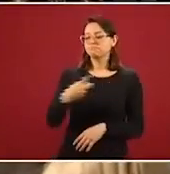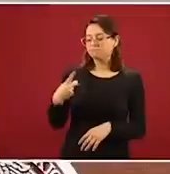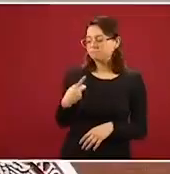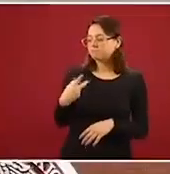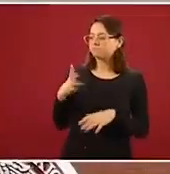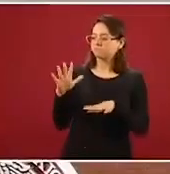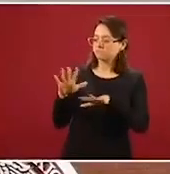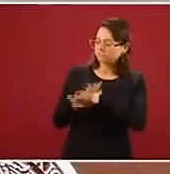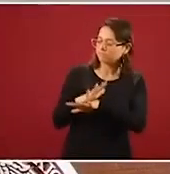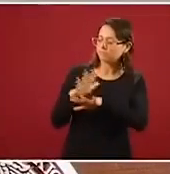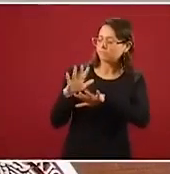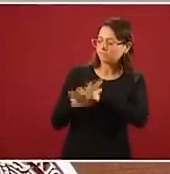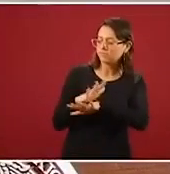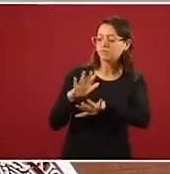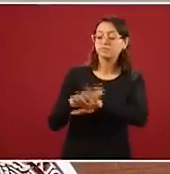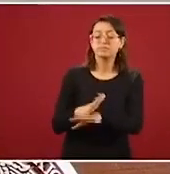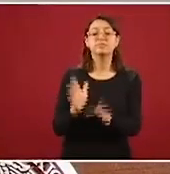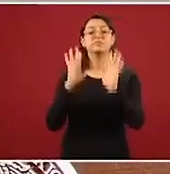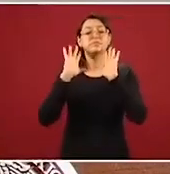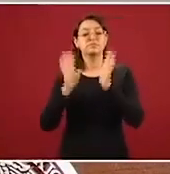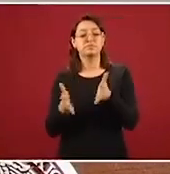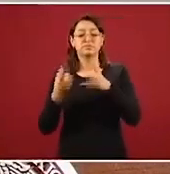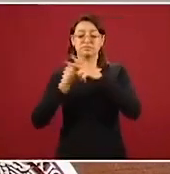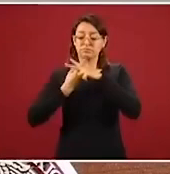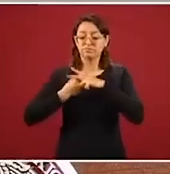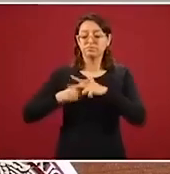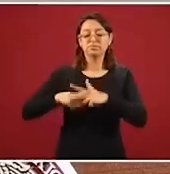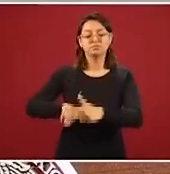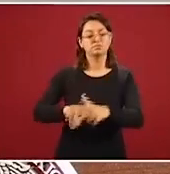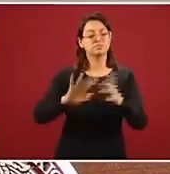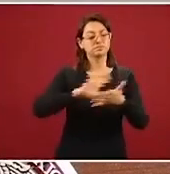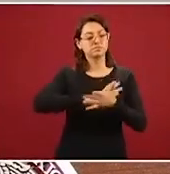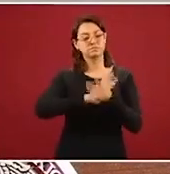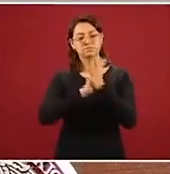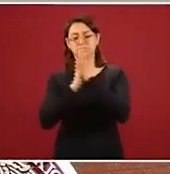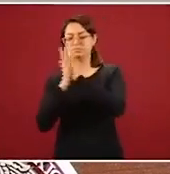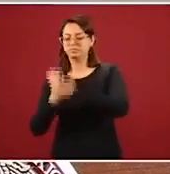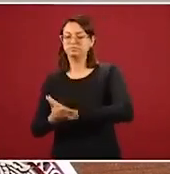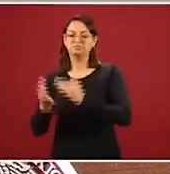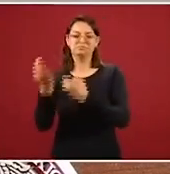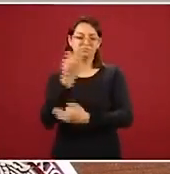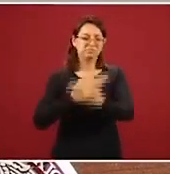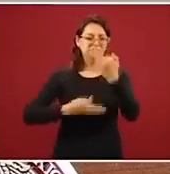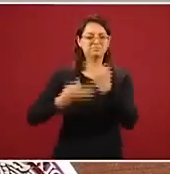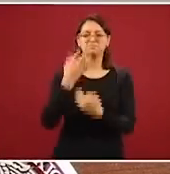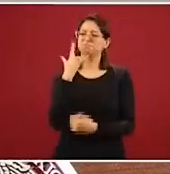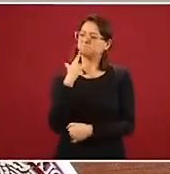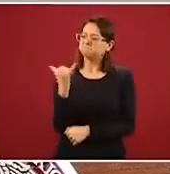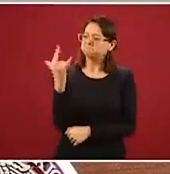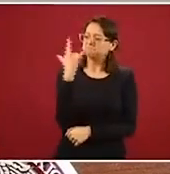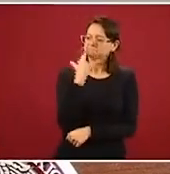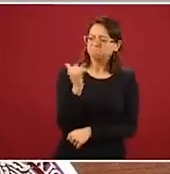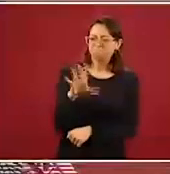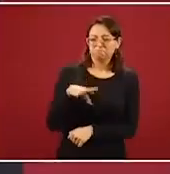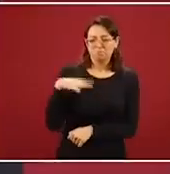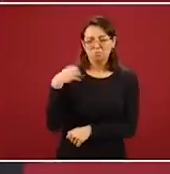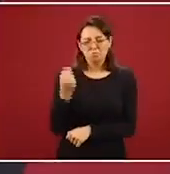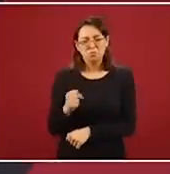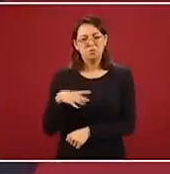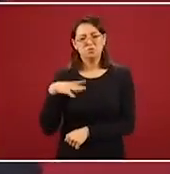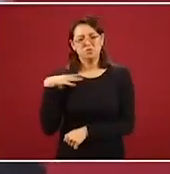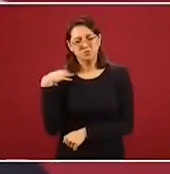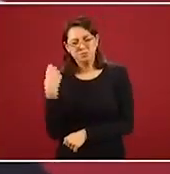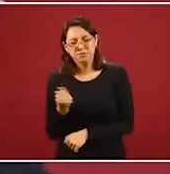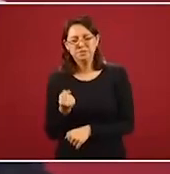y ya inició la transformación y todos estamos haciendo un esfuerzo, nada más que